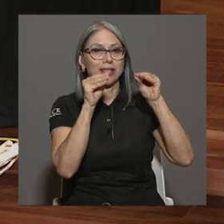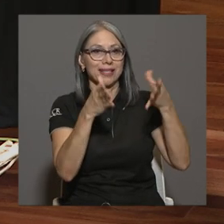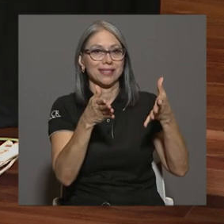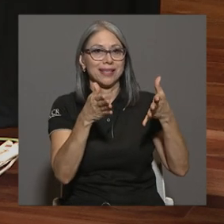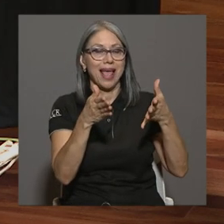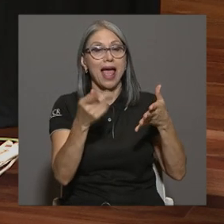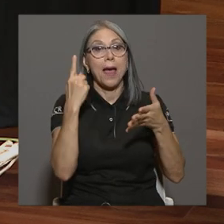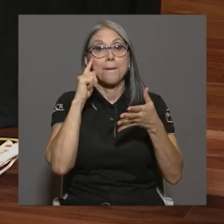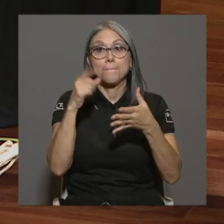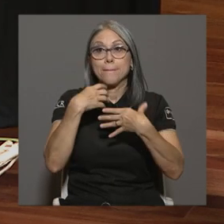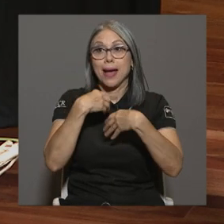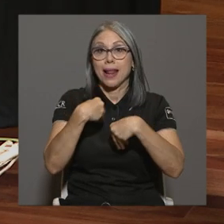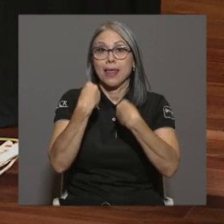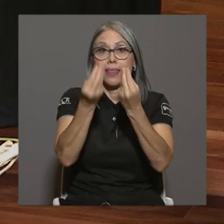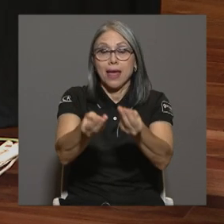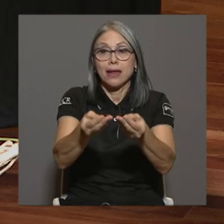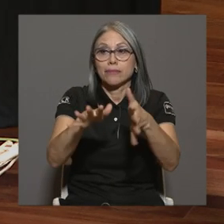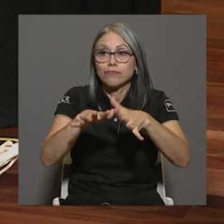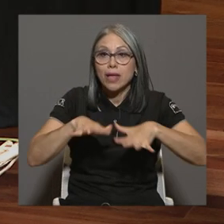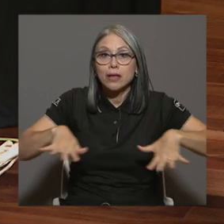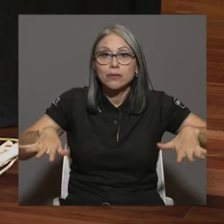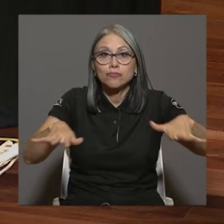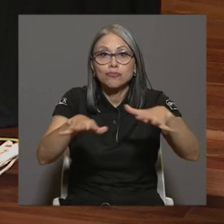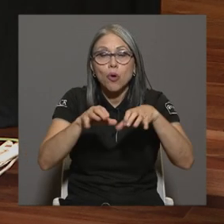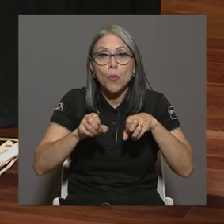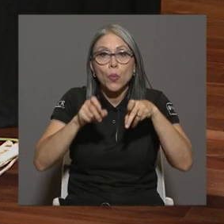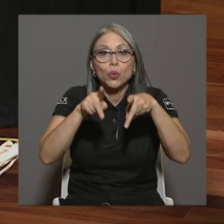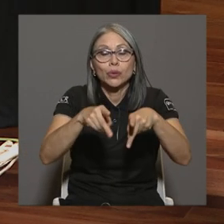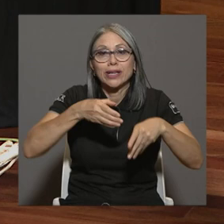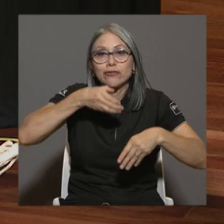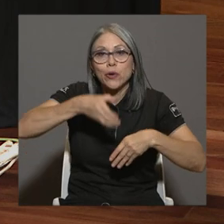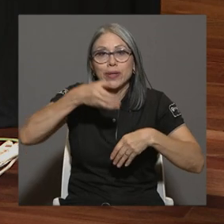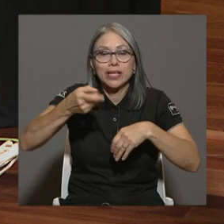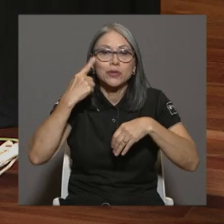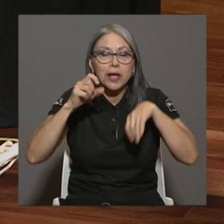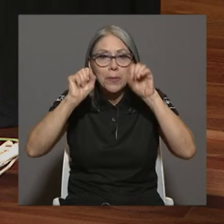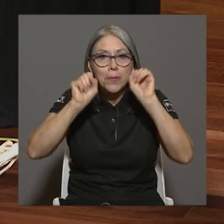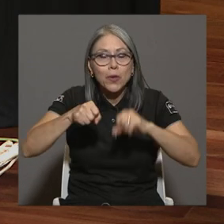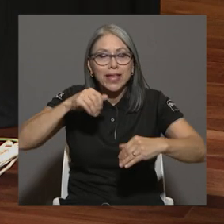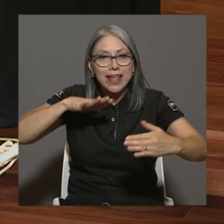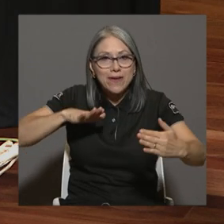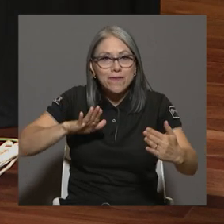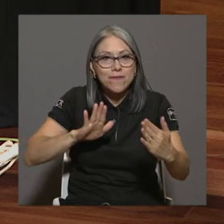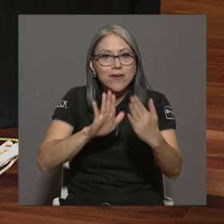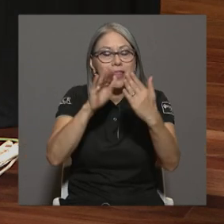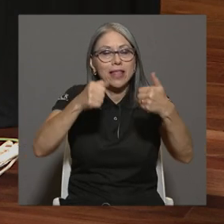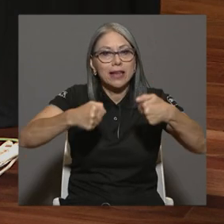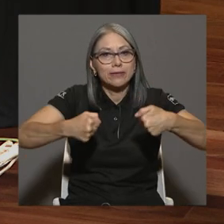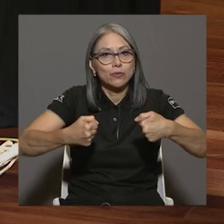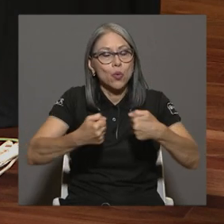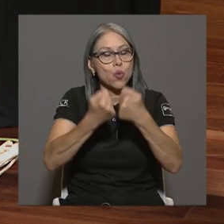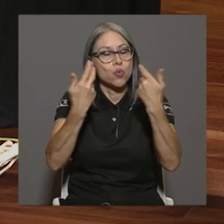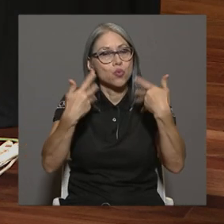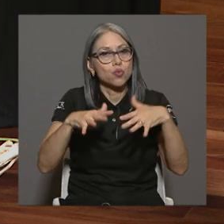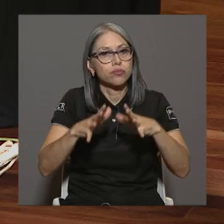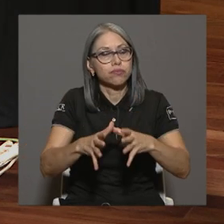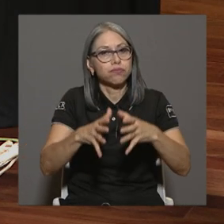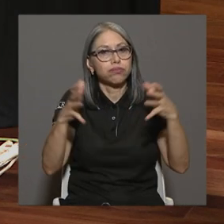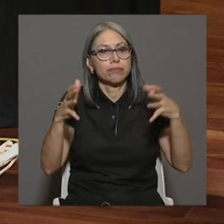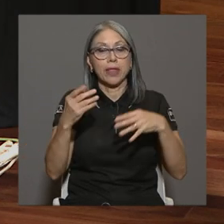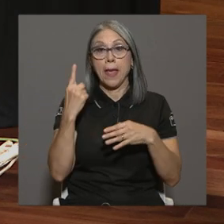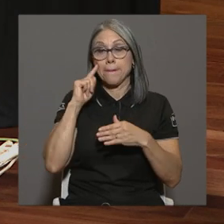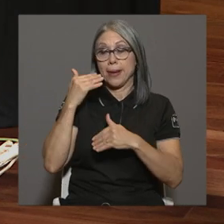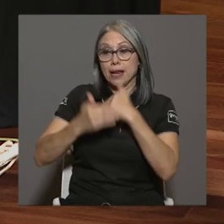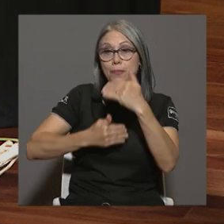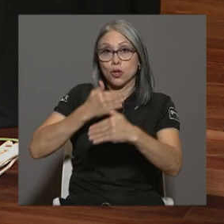emisión de escenarios y recomendaciones para poder enfrentar este gran desafío. Para el